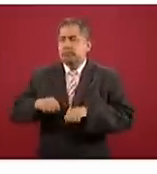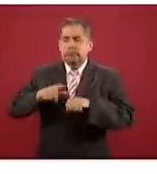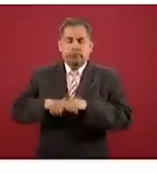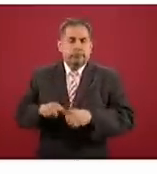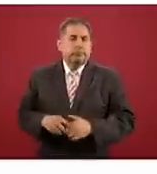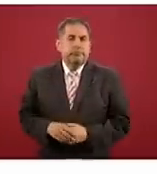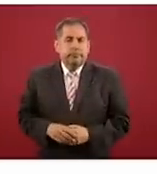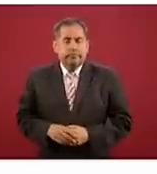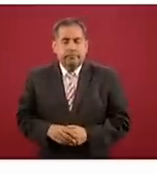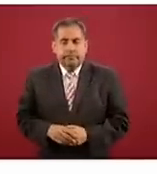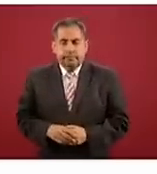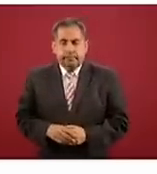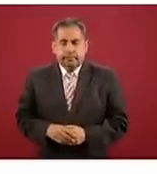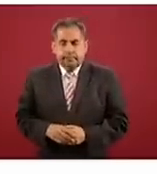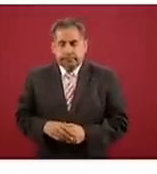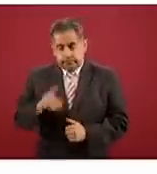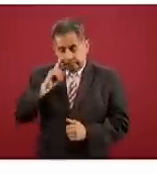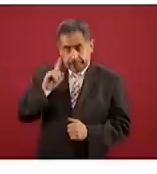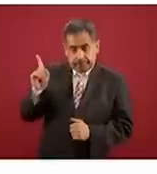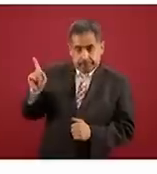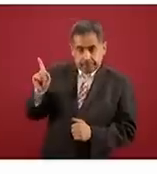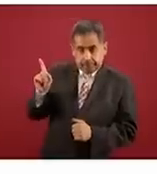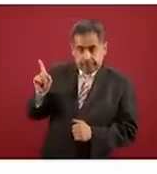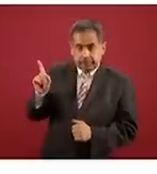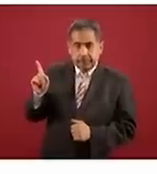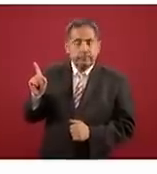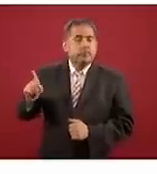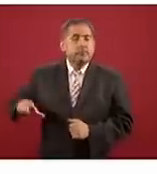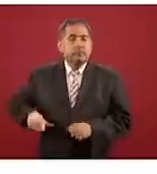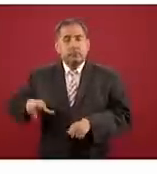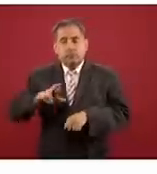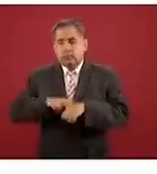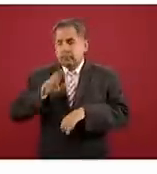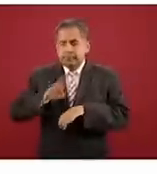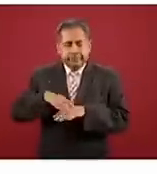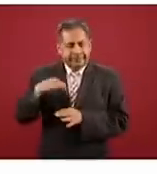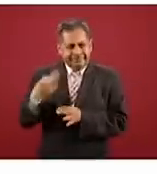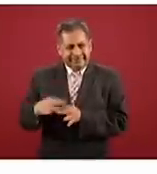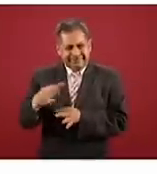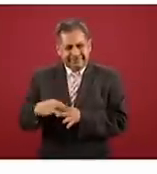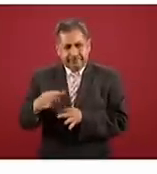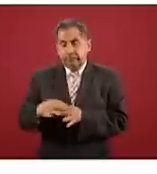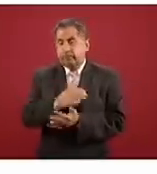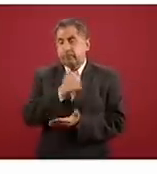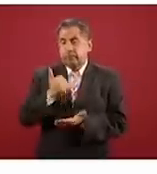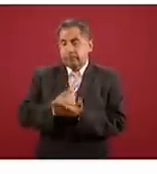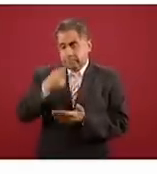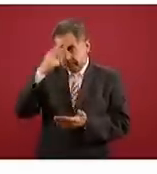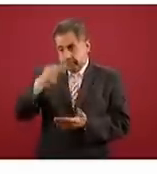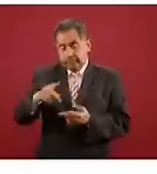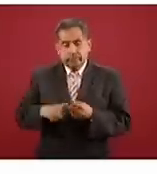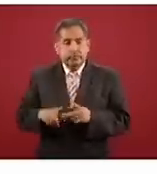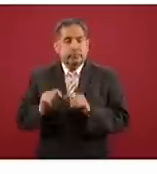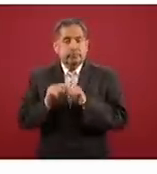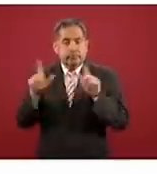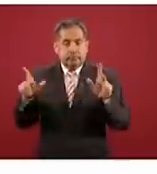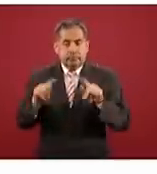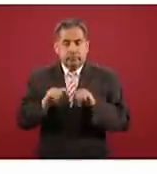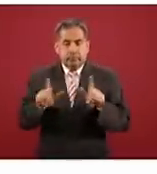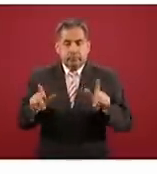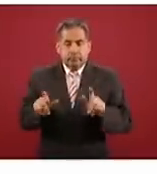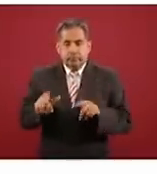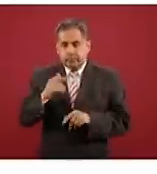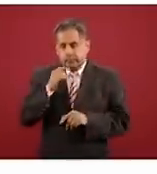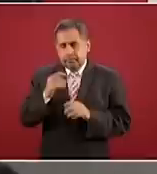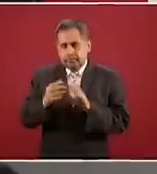sociales. Aquí, por ejemplo, los gobernadores que más asisten: Ciudad de México, Tlaxcala, perdonen que